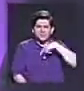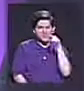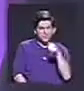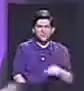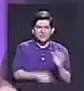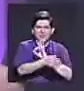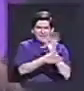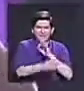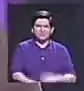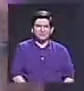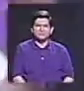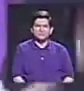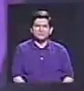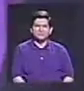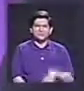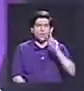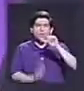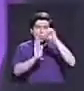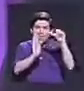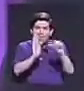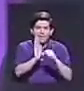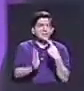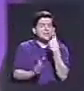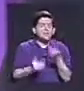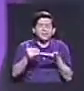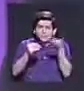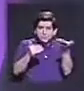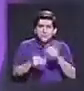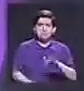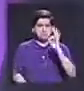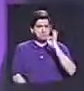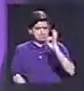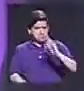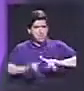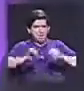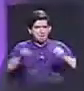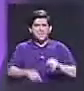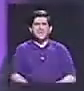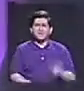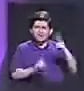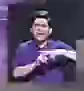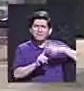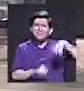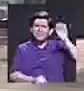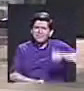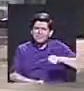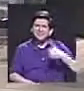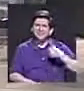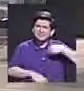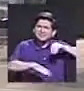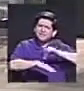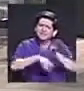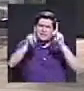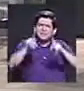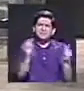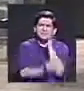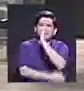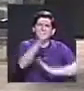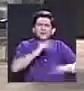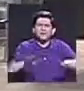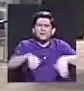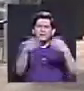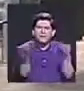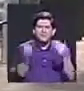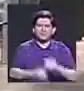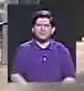¿verdad? Cómo demostrar que un artículo que dice cosas que están muy bien, de verdad se está ejecutando y va a tener un efecto en la persona con discapacidad.